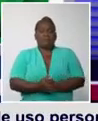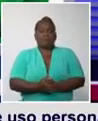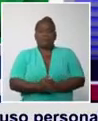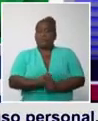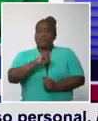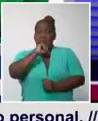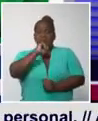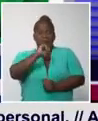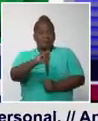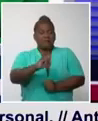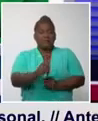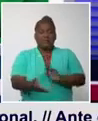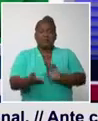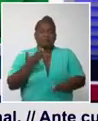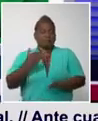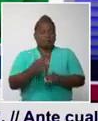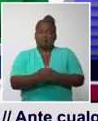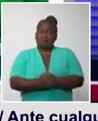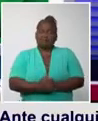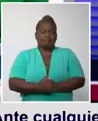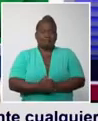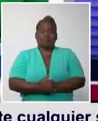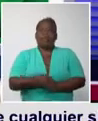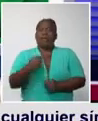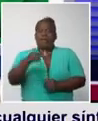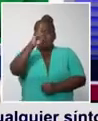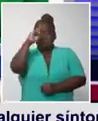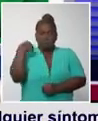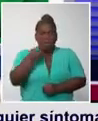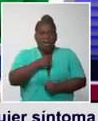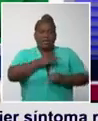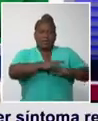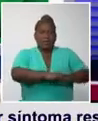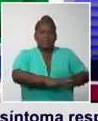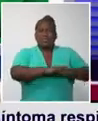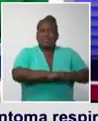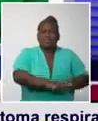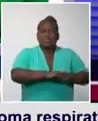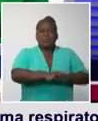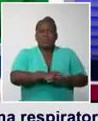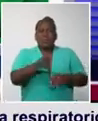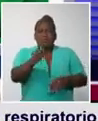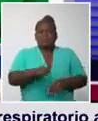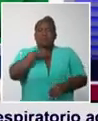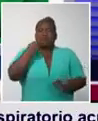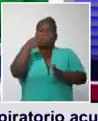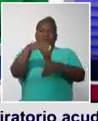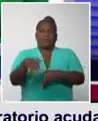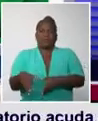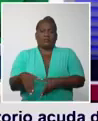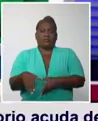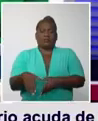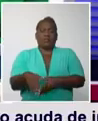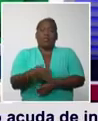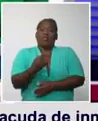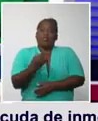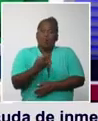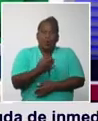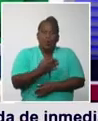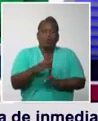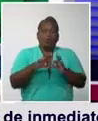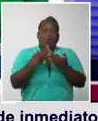posible reanimar, no obstante las maniobras que se aplicaron, y la paciente fallece. Nuestras condolencias a familiares y